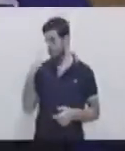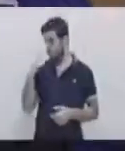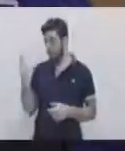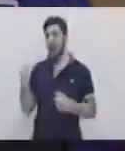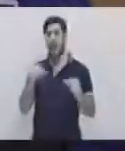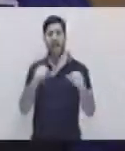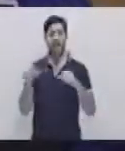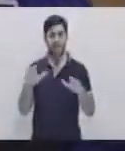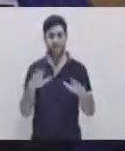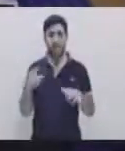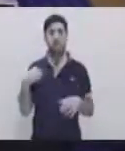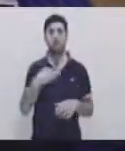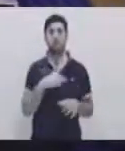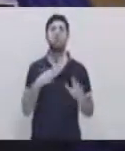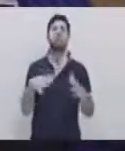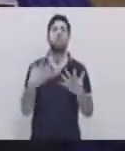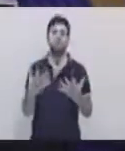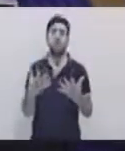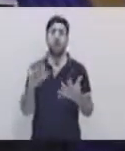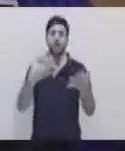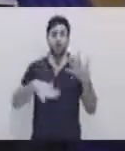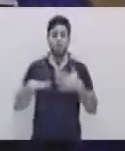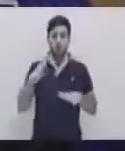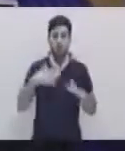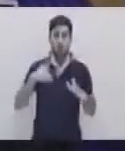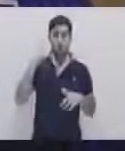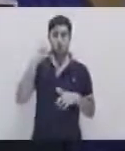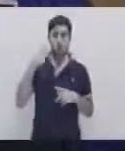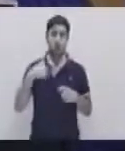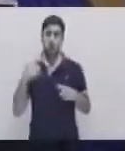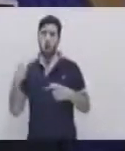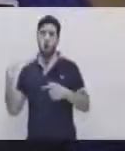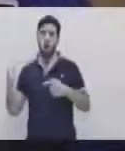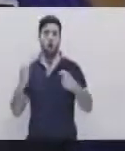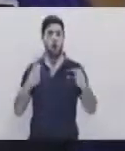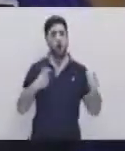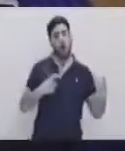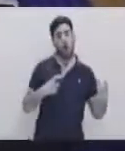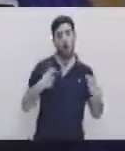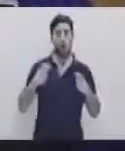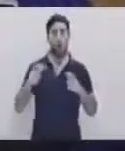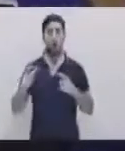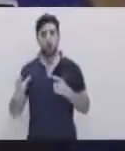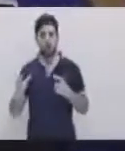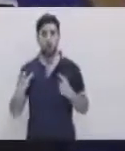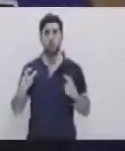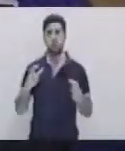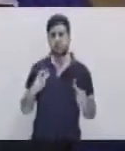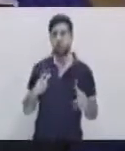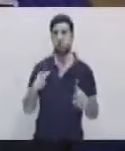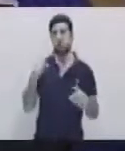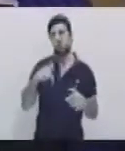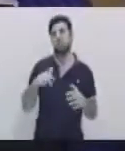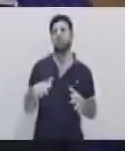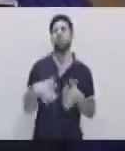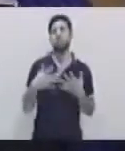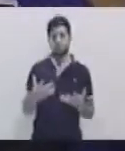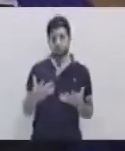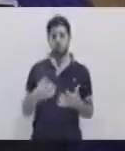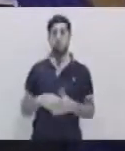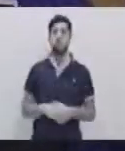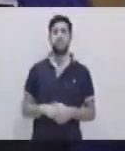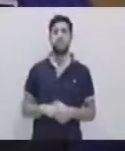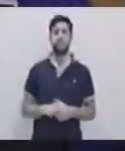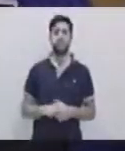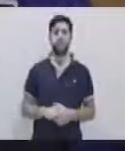actividades, traemos un juego de coordinación que conlleva un